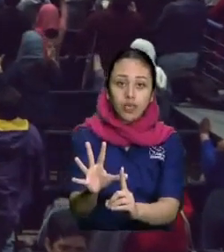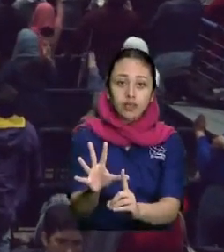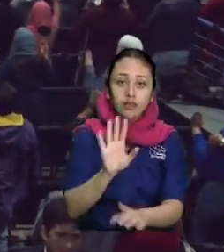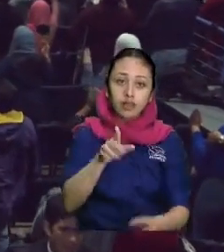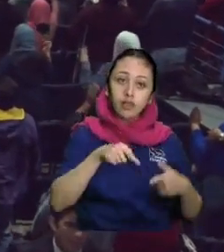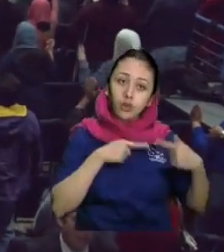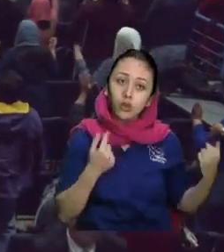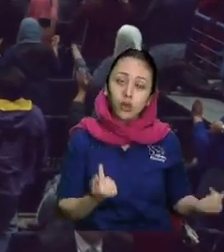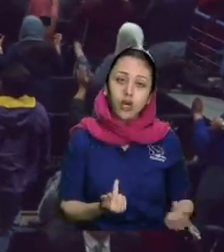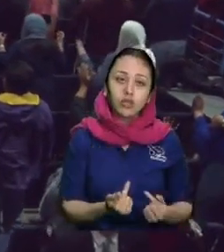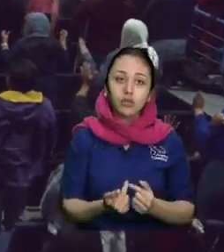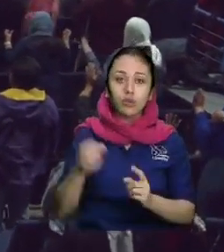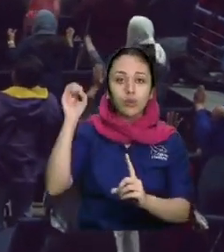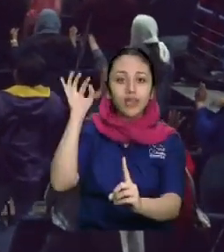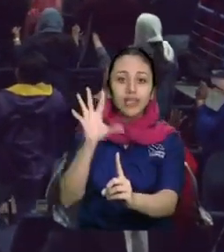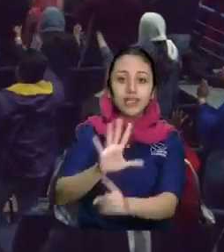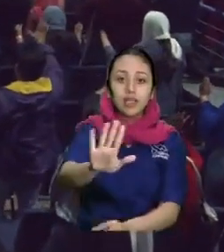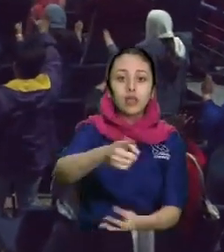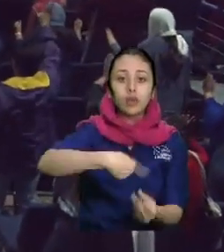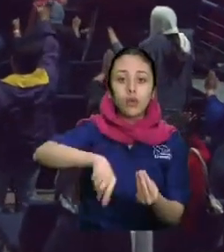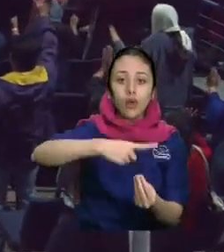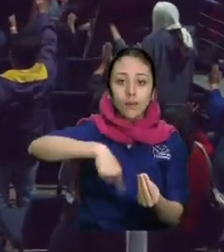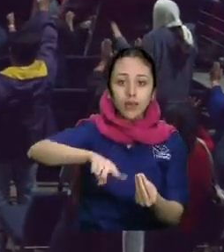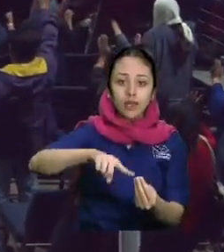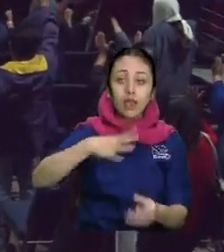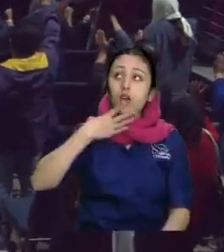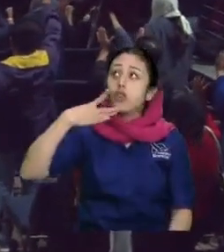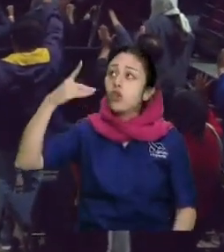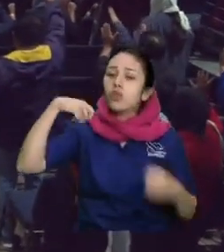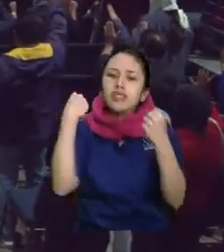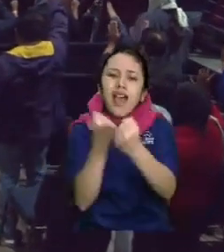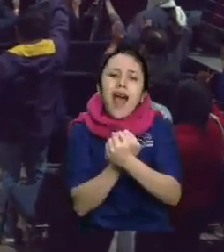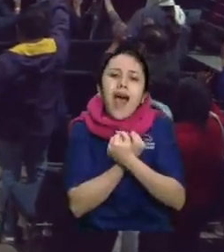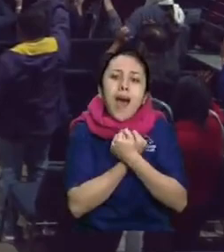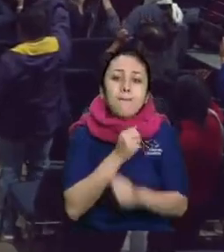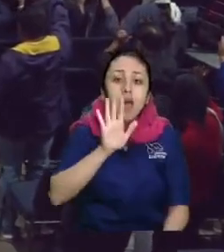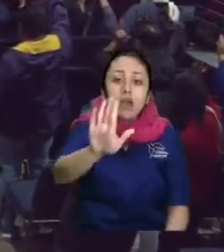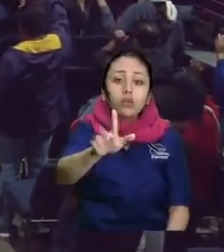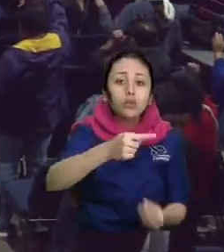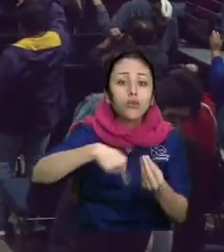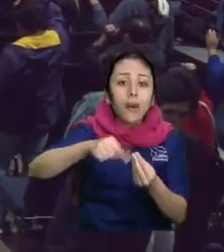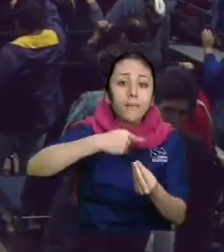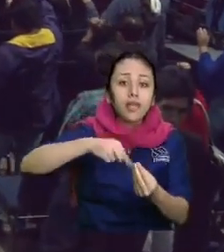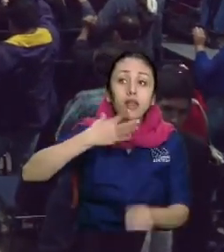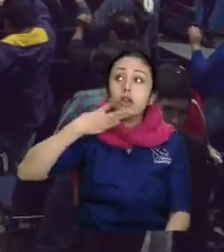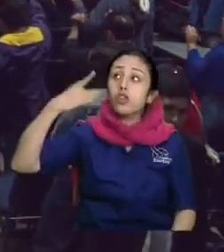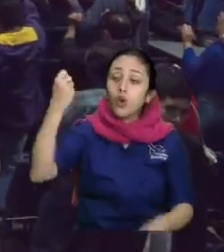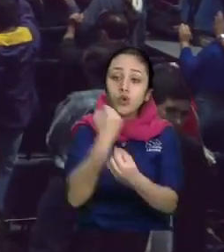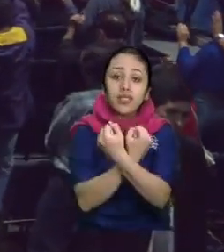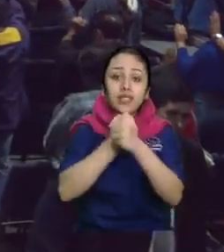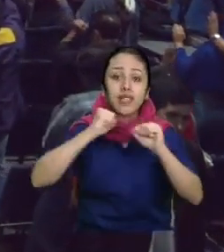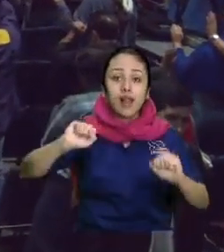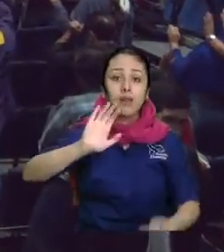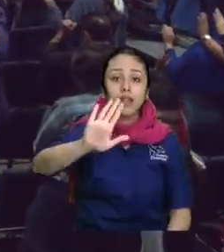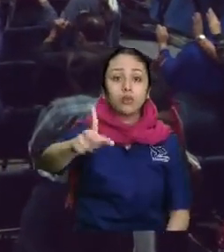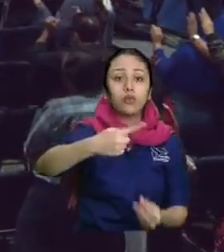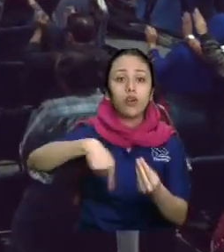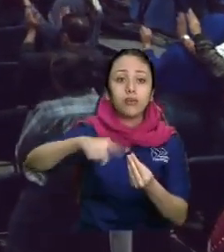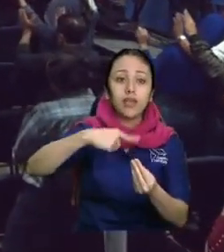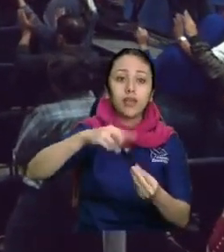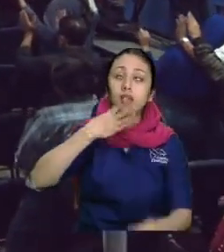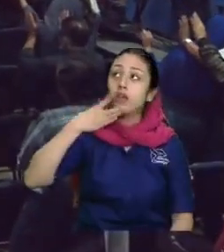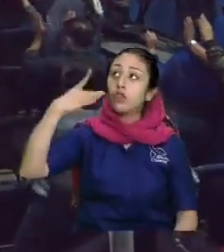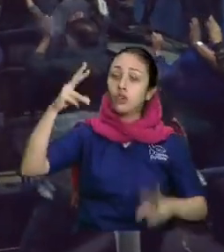a favor de tu familia. Dios ama a tu familia. Dios rescata a tu familia, Dios restaura